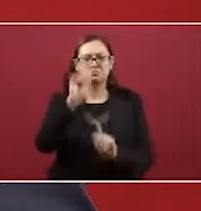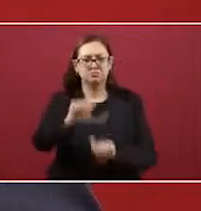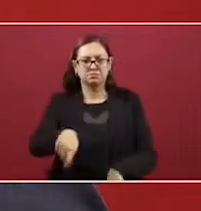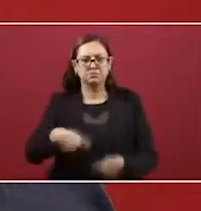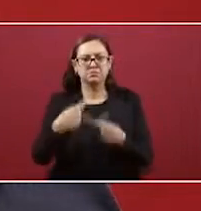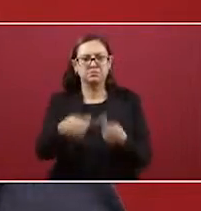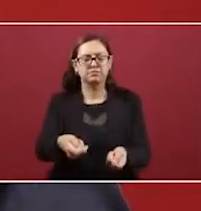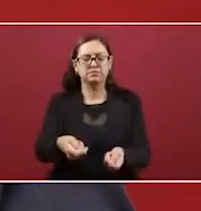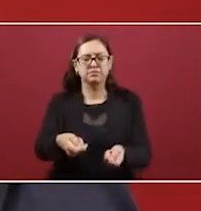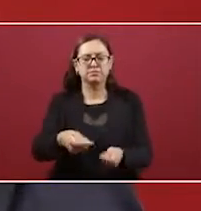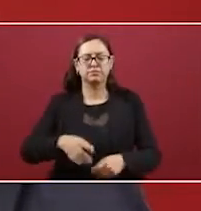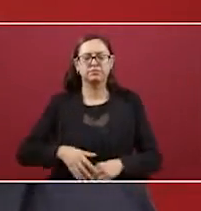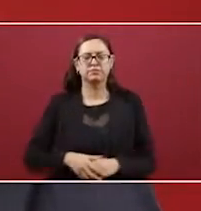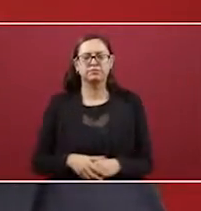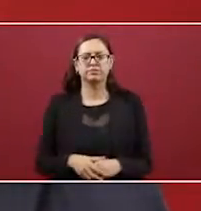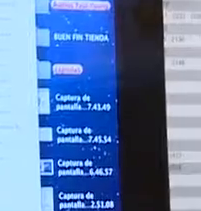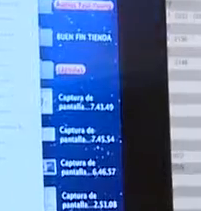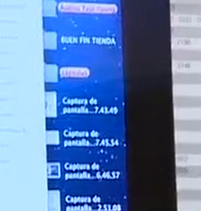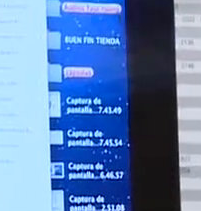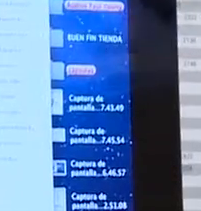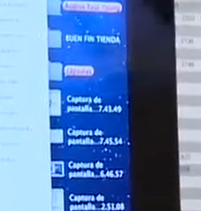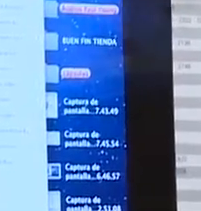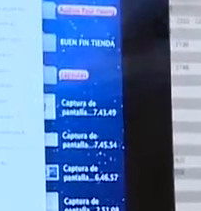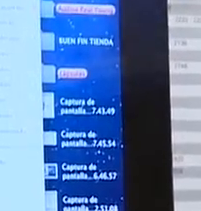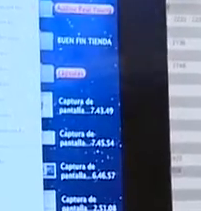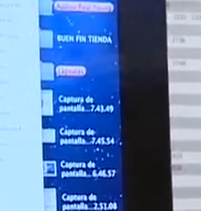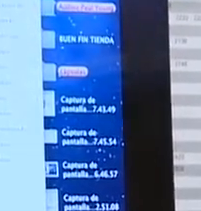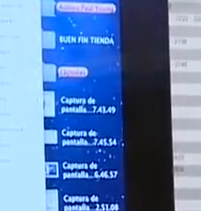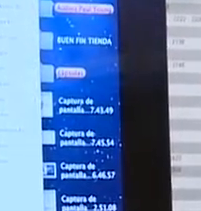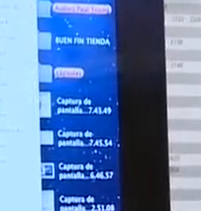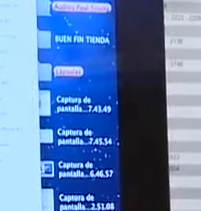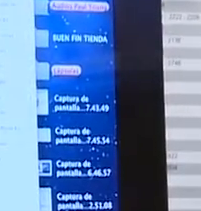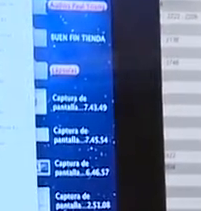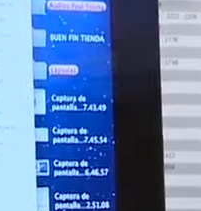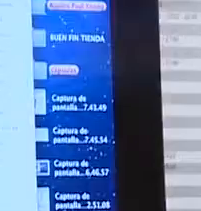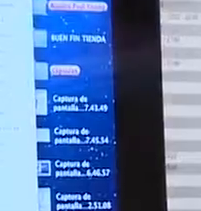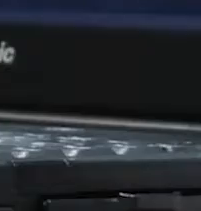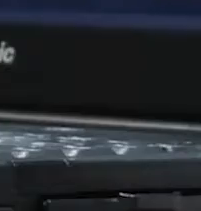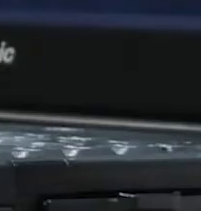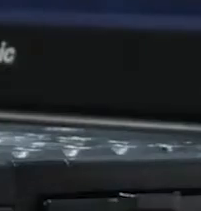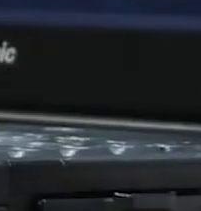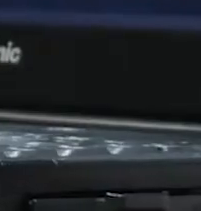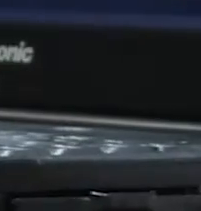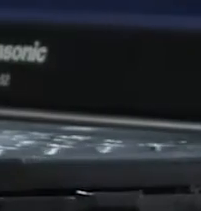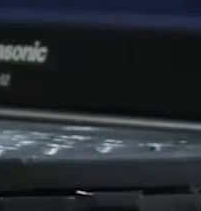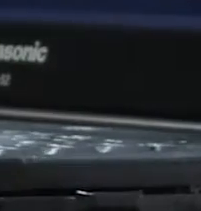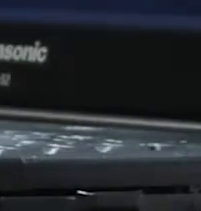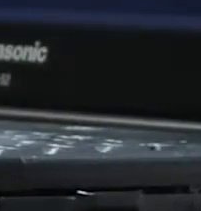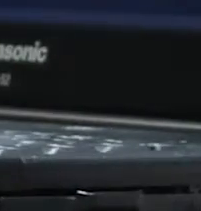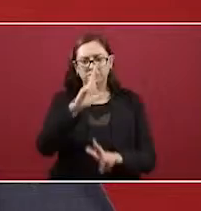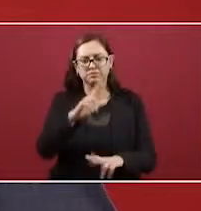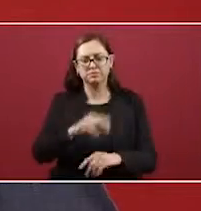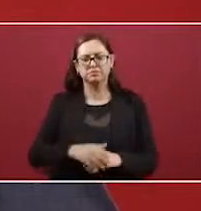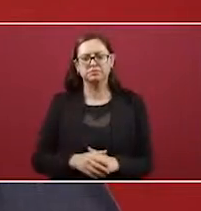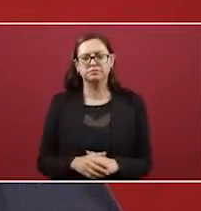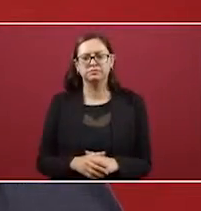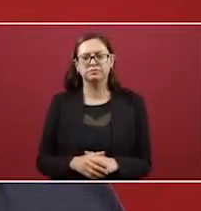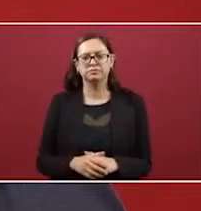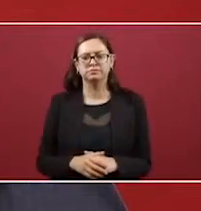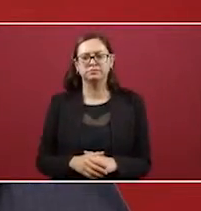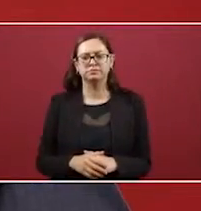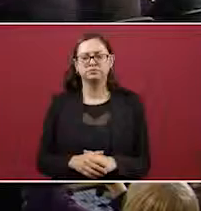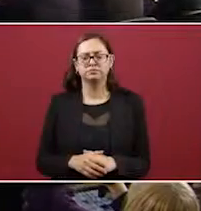mayor responsabilidad afirmó que ni él ni su equipo usan los denominados bots para perseguir a opositores críticos o periodistas